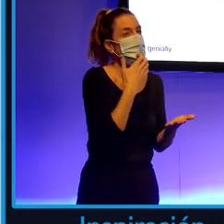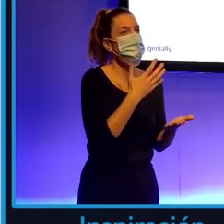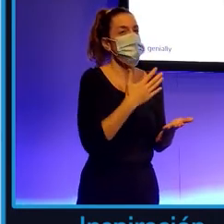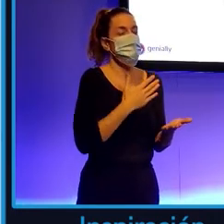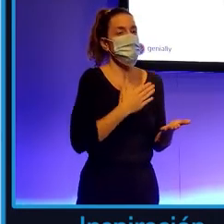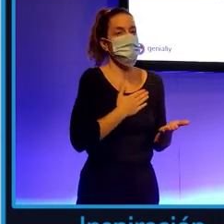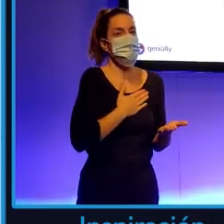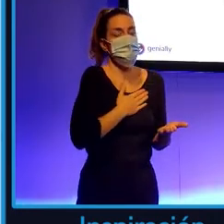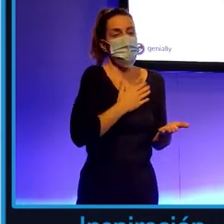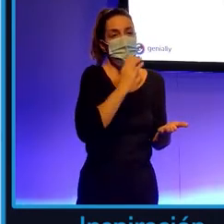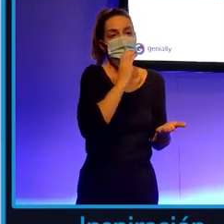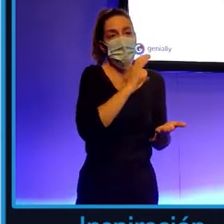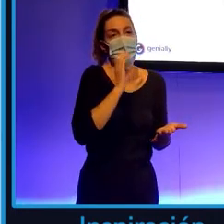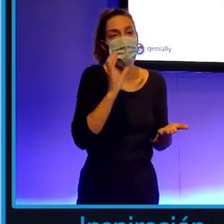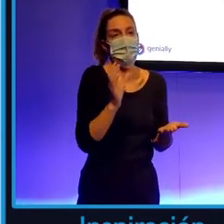cómo